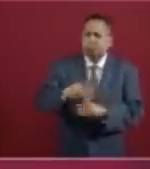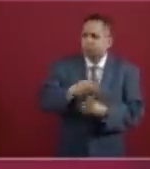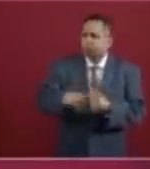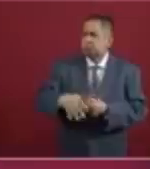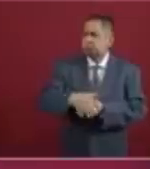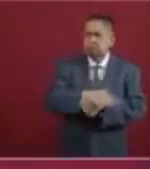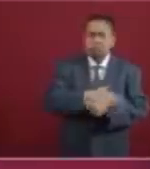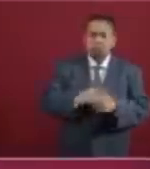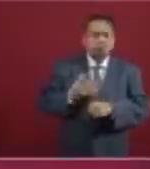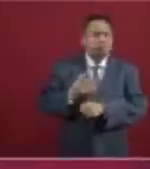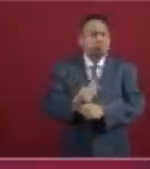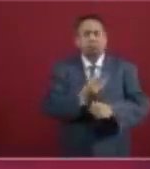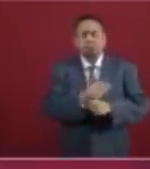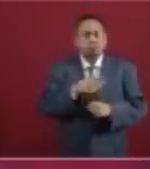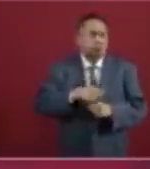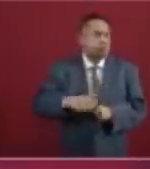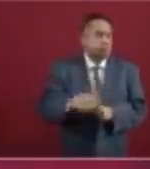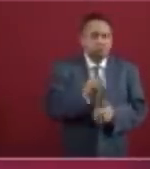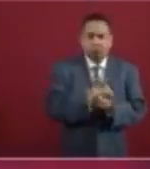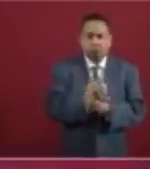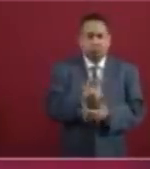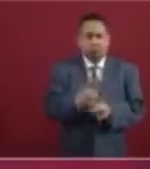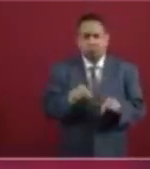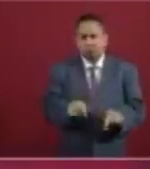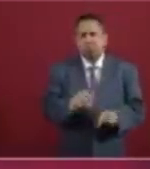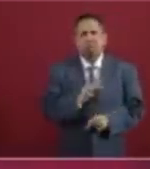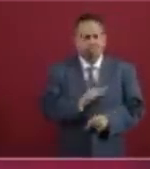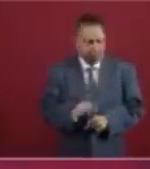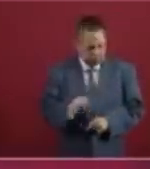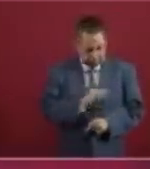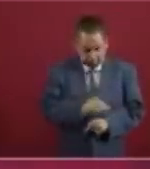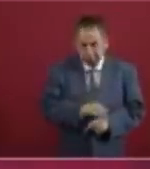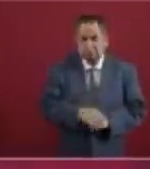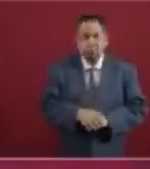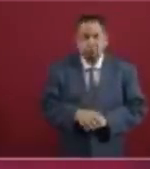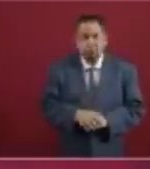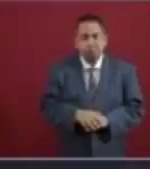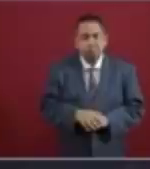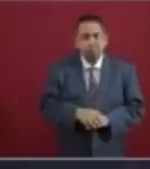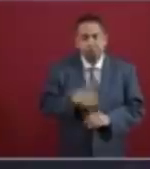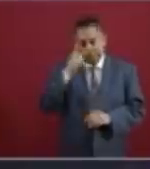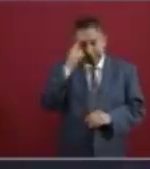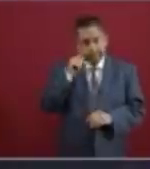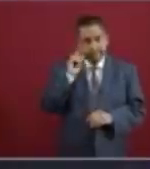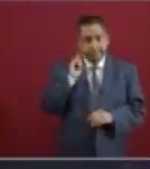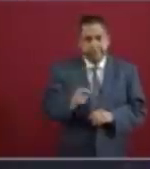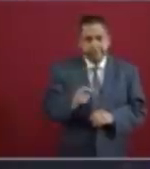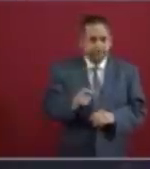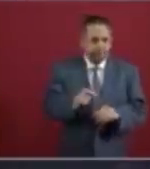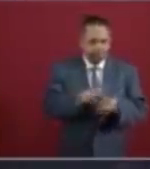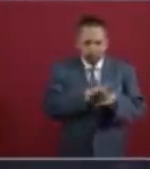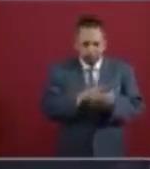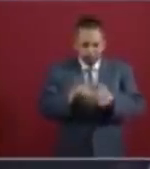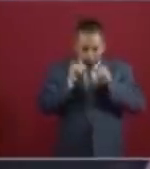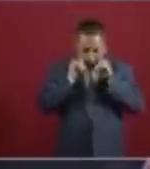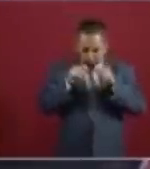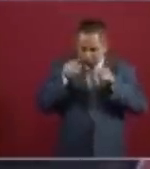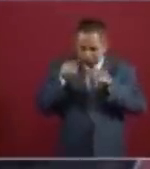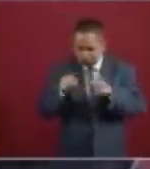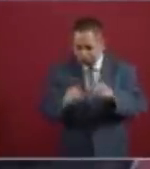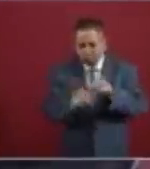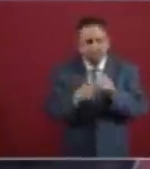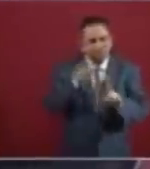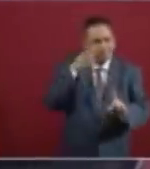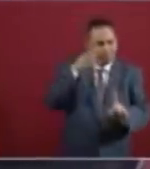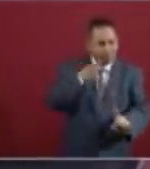para mejorar la actividad económica y, sobre todo, que se personalice el apoyo, que le llegue